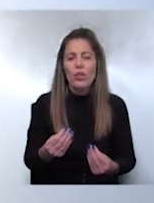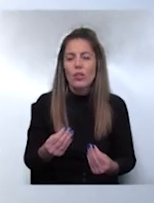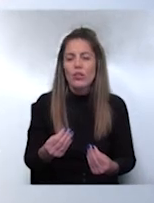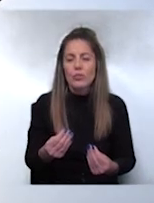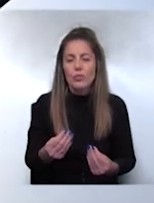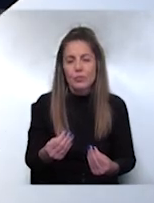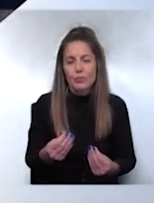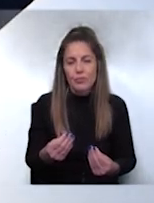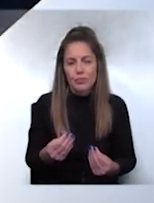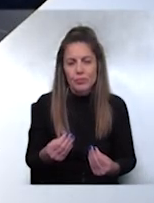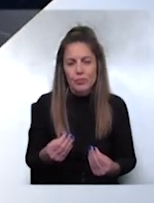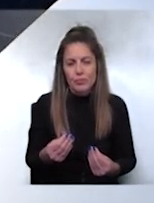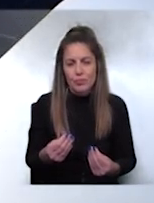Oca,